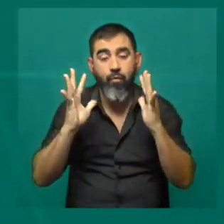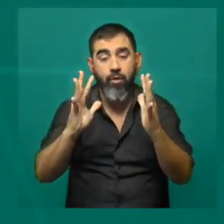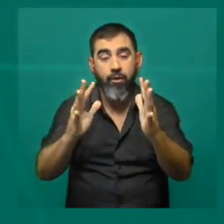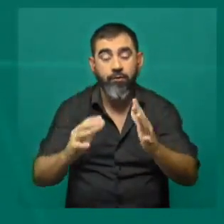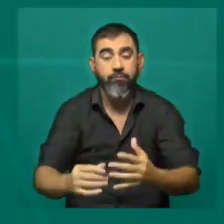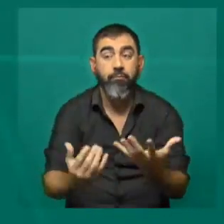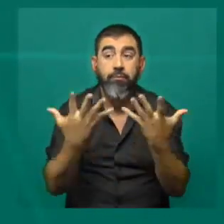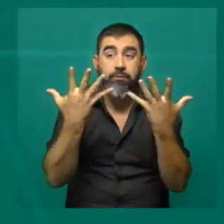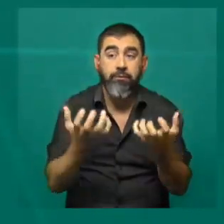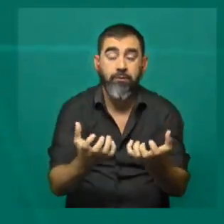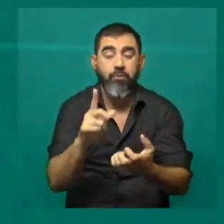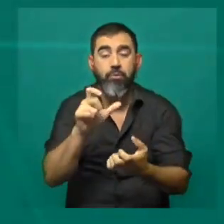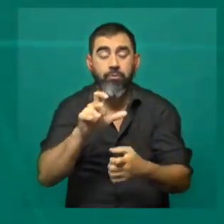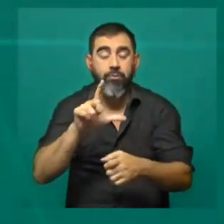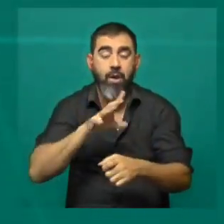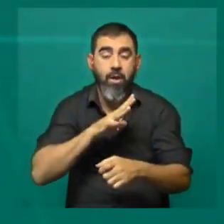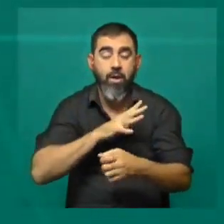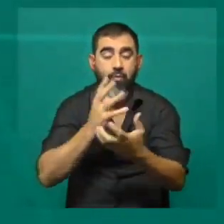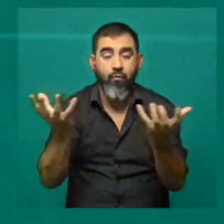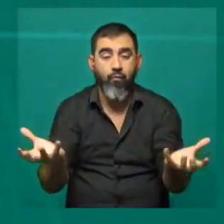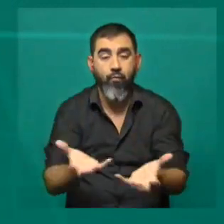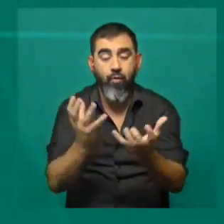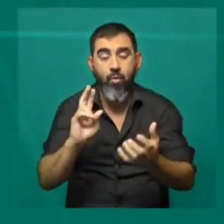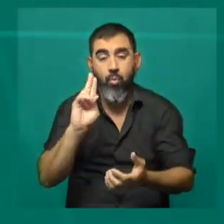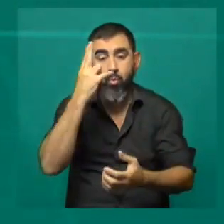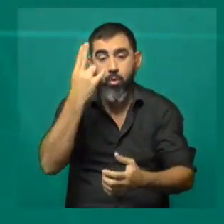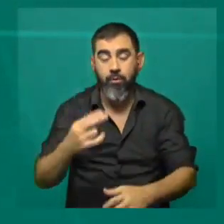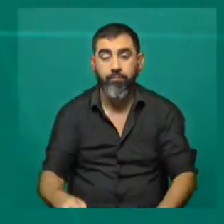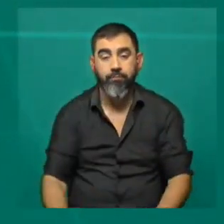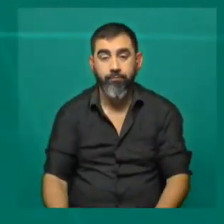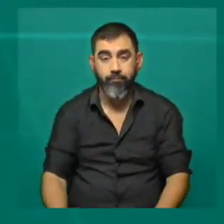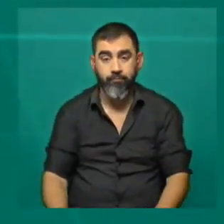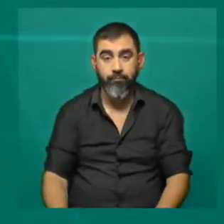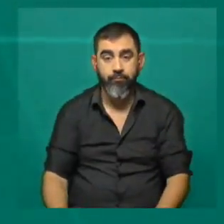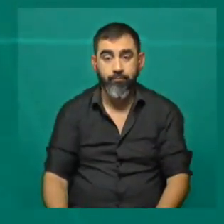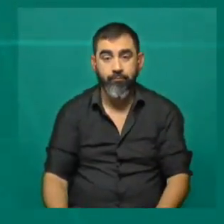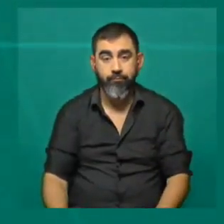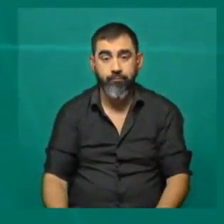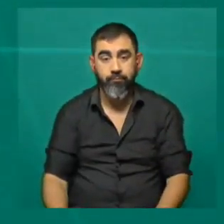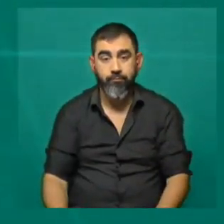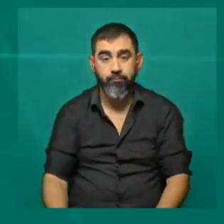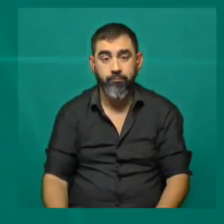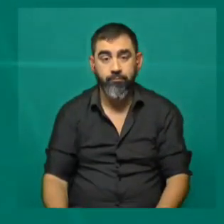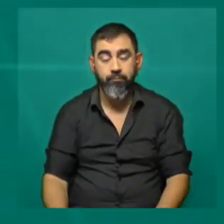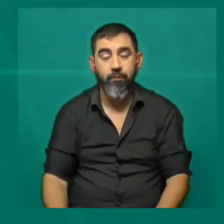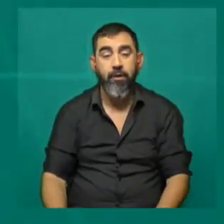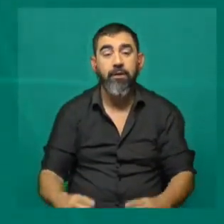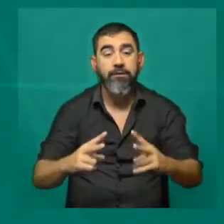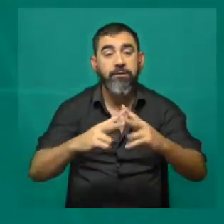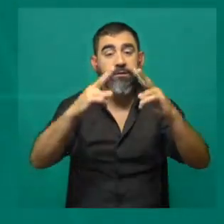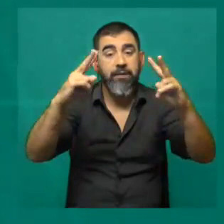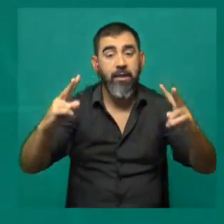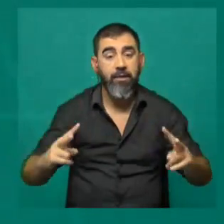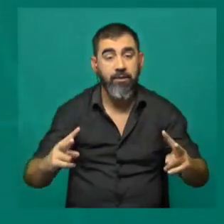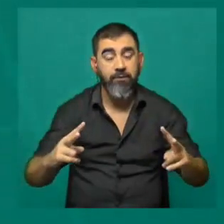con la sequía mediante Bueno ahí está preocupando a las autoridades a la gente en Salinas que inclusive